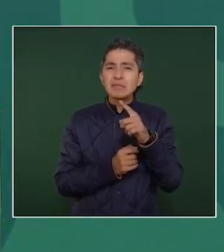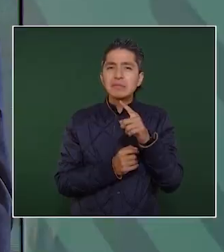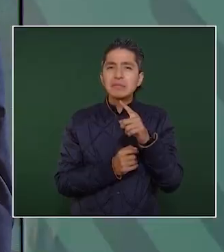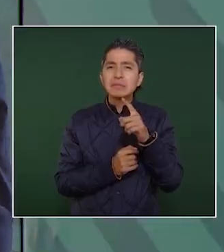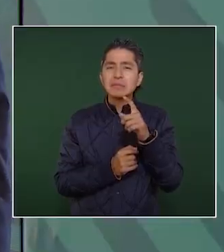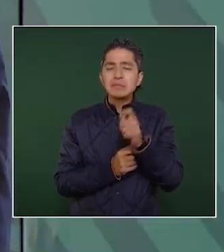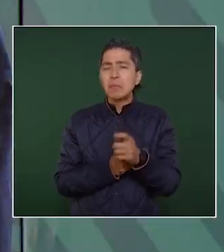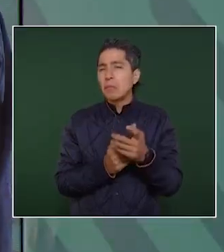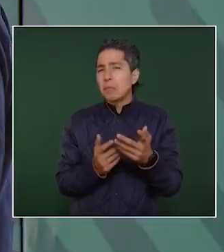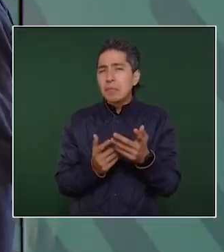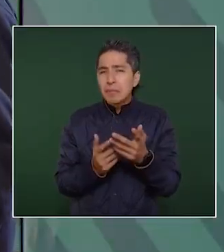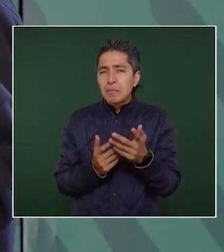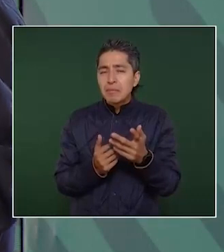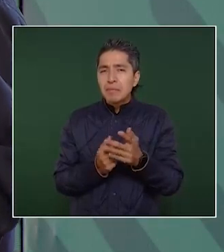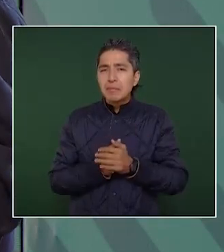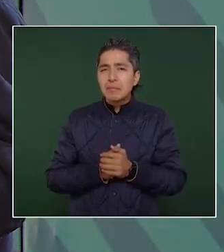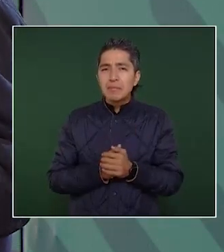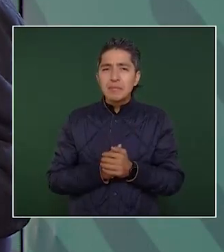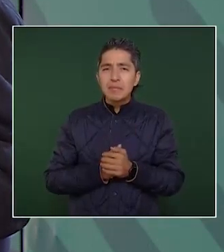un